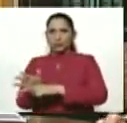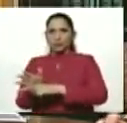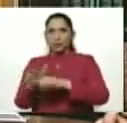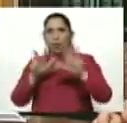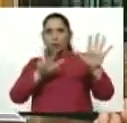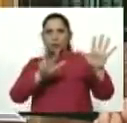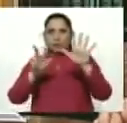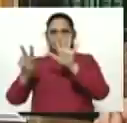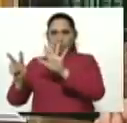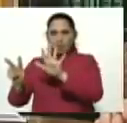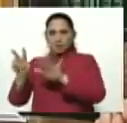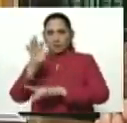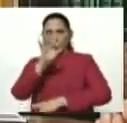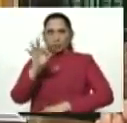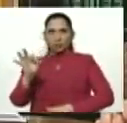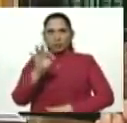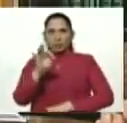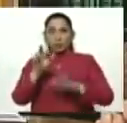87%,